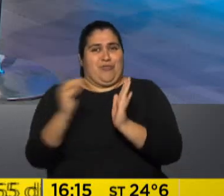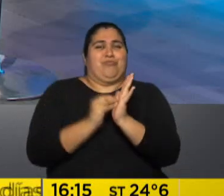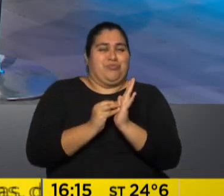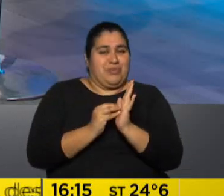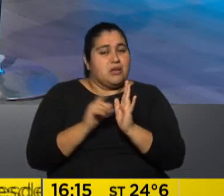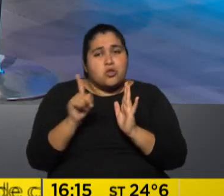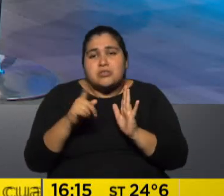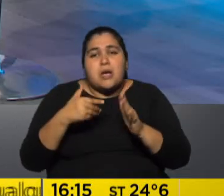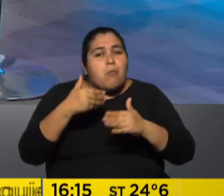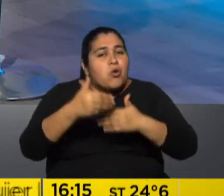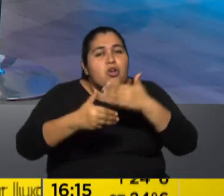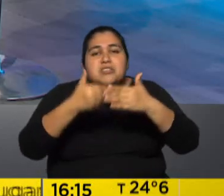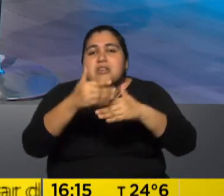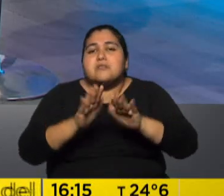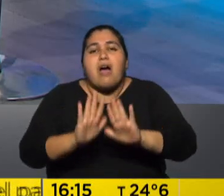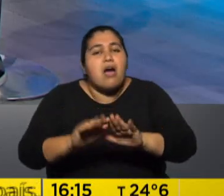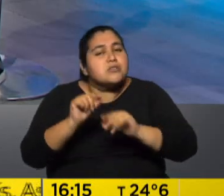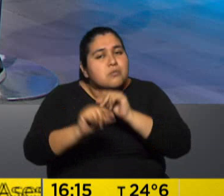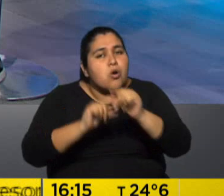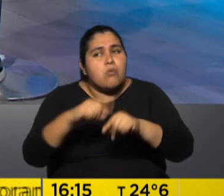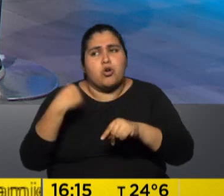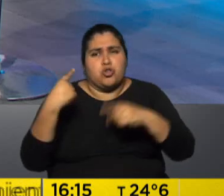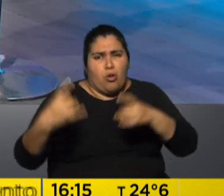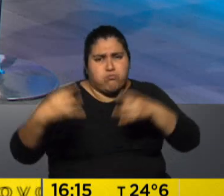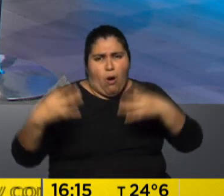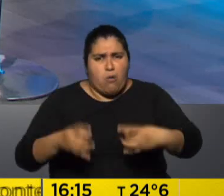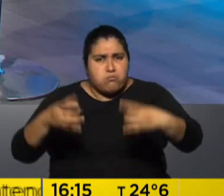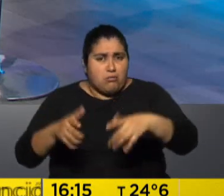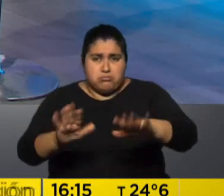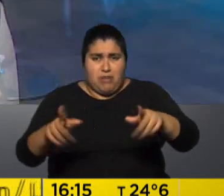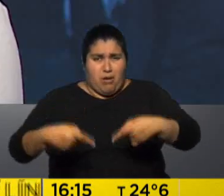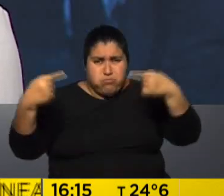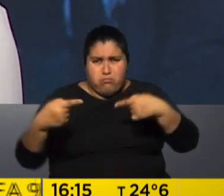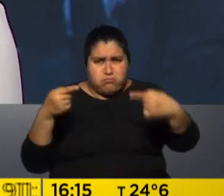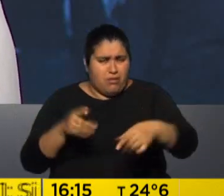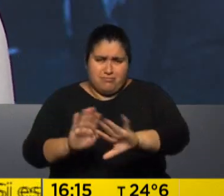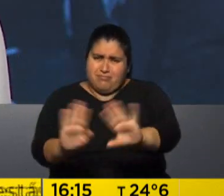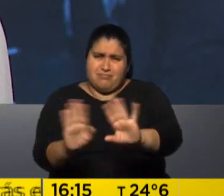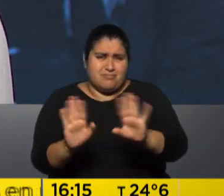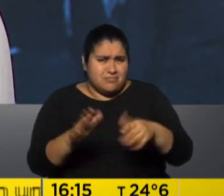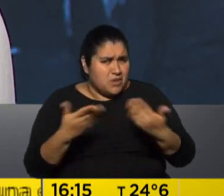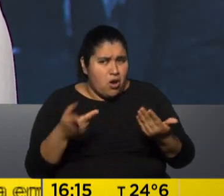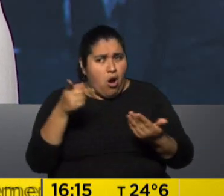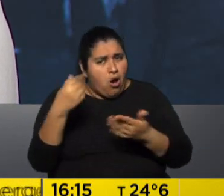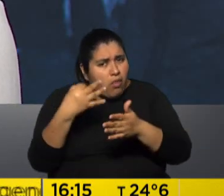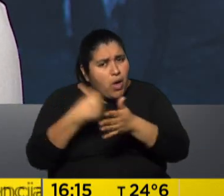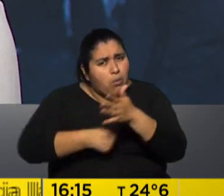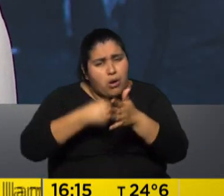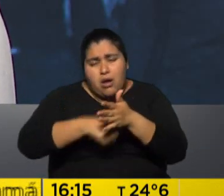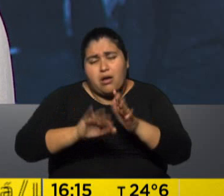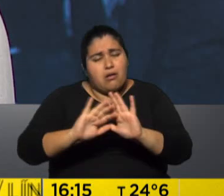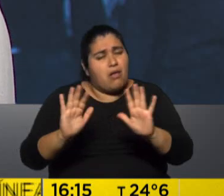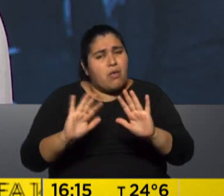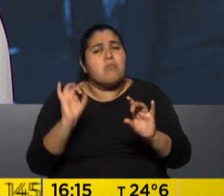que digamos, no somos rivales las que tenemos contrato y las que no, al contrario, es decir, sí, que debe seguir esforzándose y que en